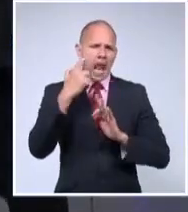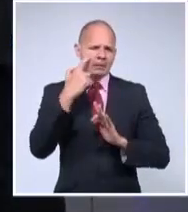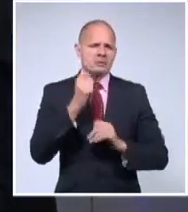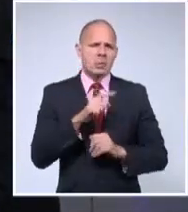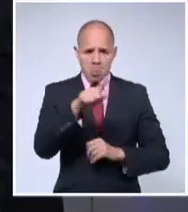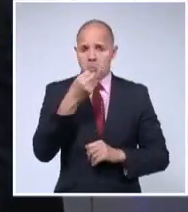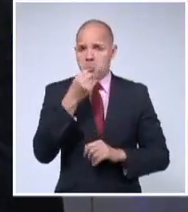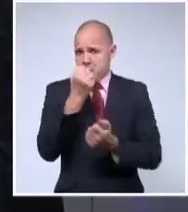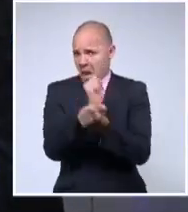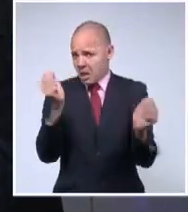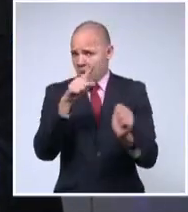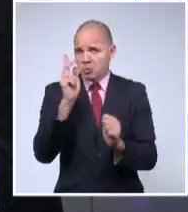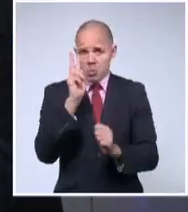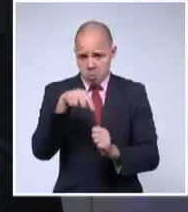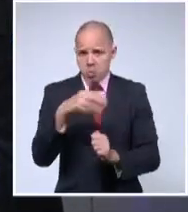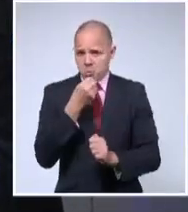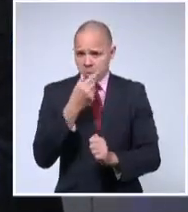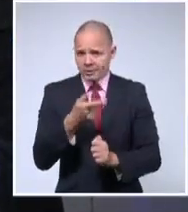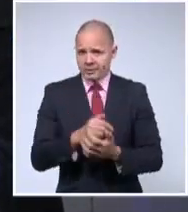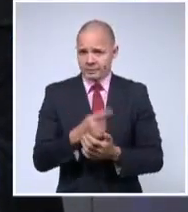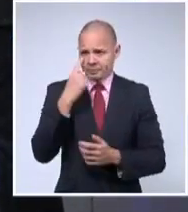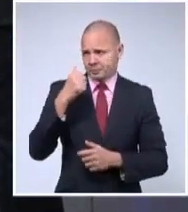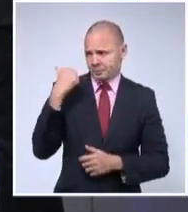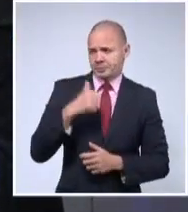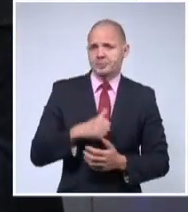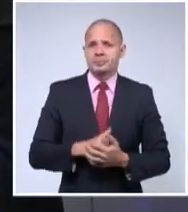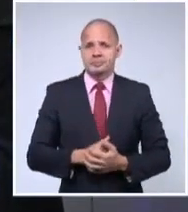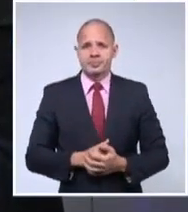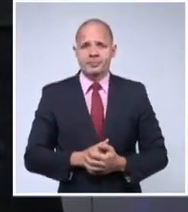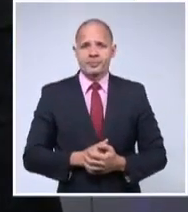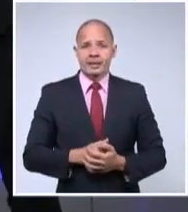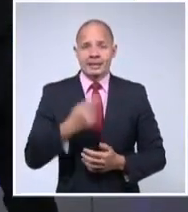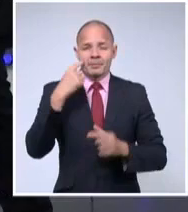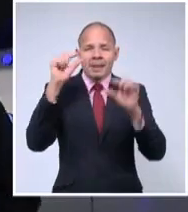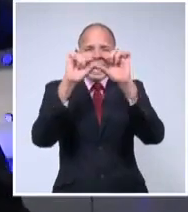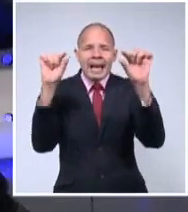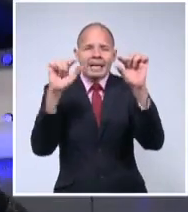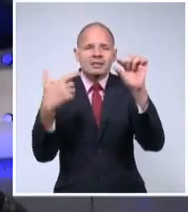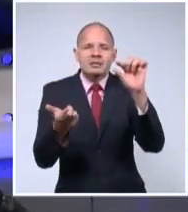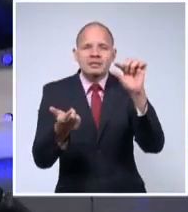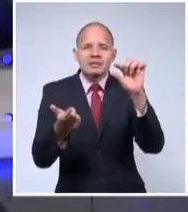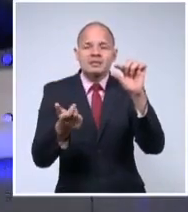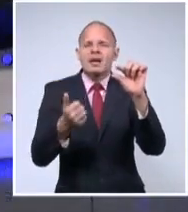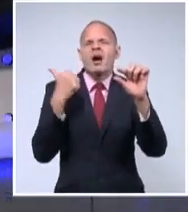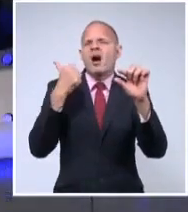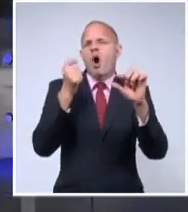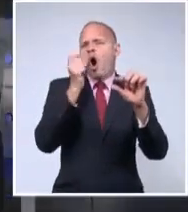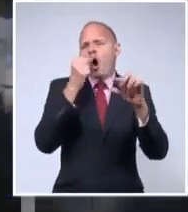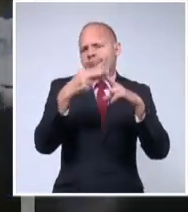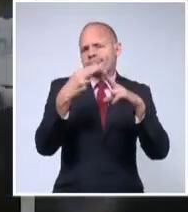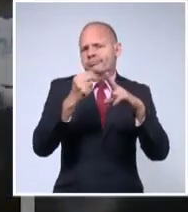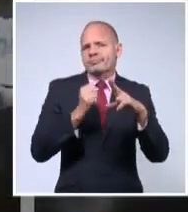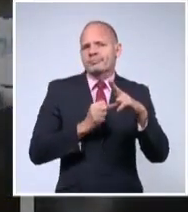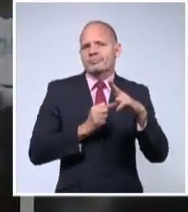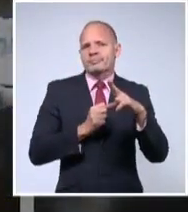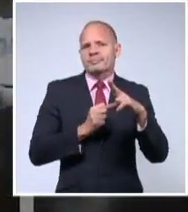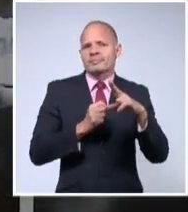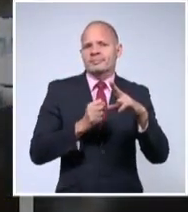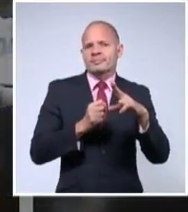también. Miren, aquí está la página, la quiero compartir. Héctor Luis Valdés Cocho, puede buscarla ahora mismo